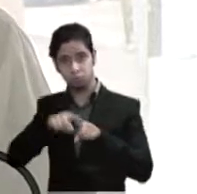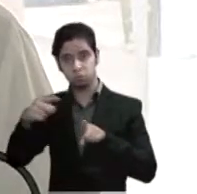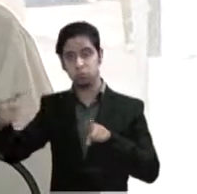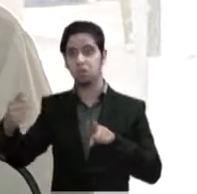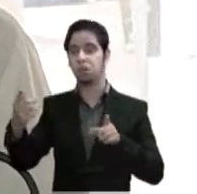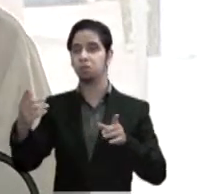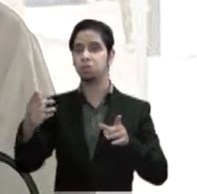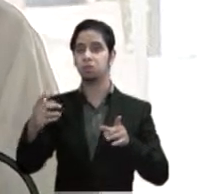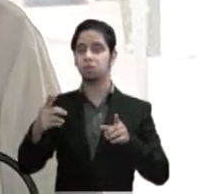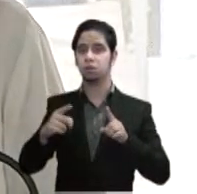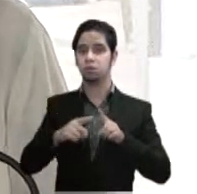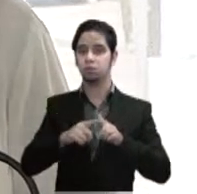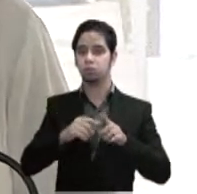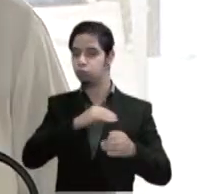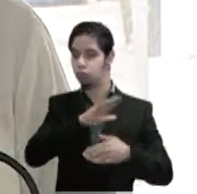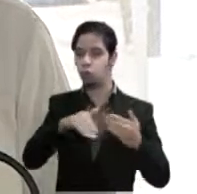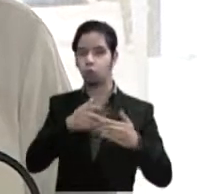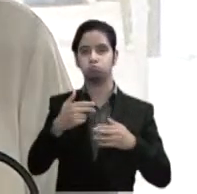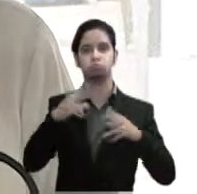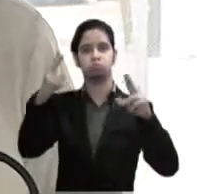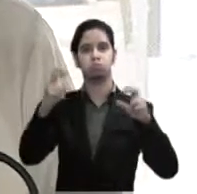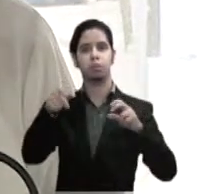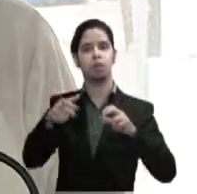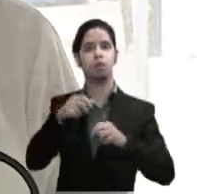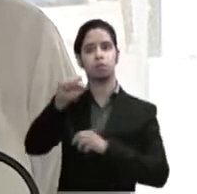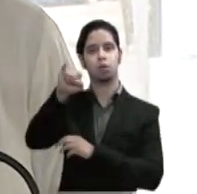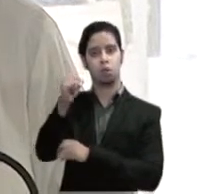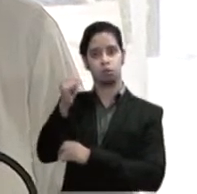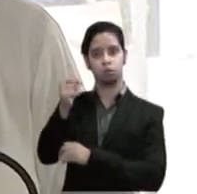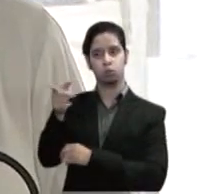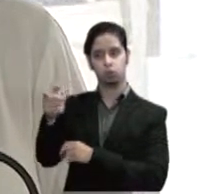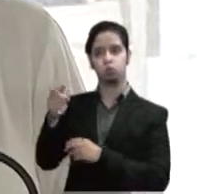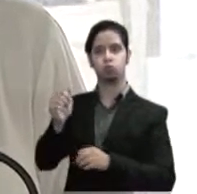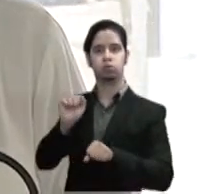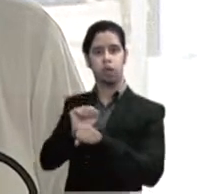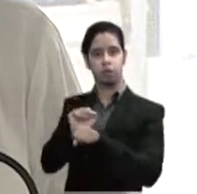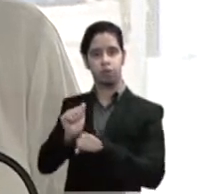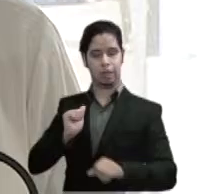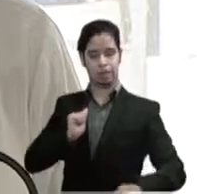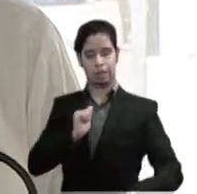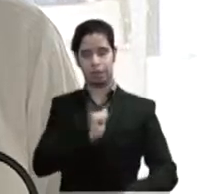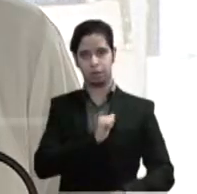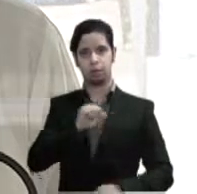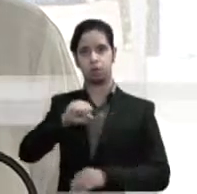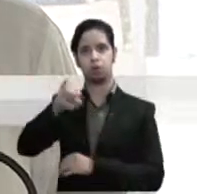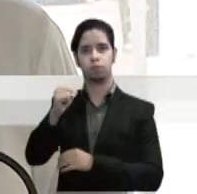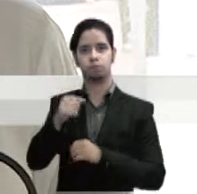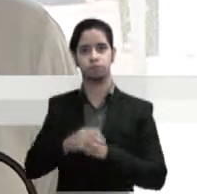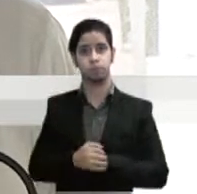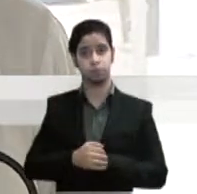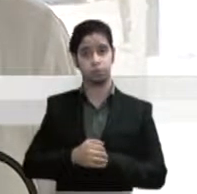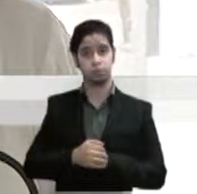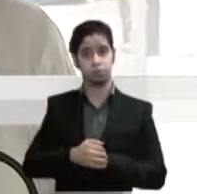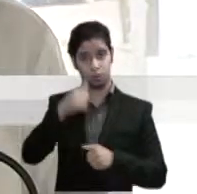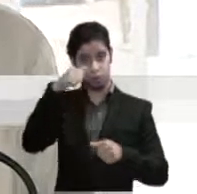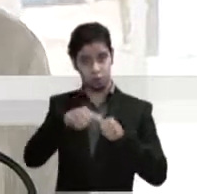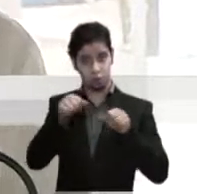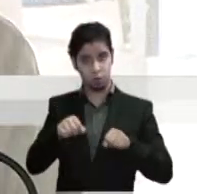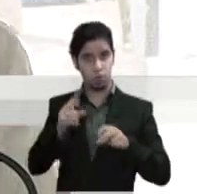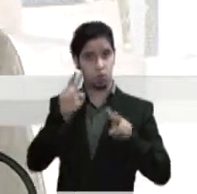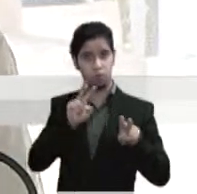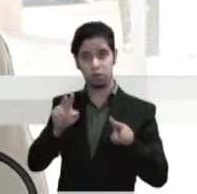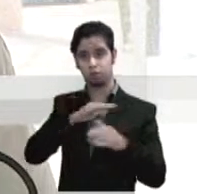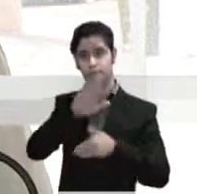residentes del municipio de San Juan como alcaldesa que es. Recuerde que puede acceder a través de nuestra página en las redes